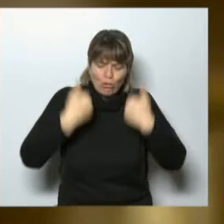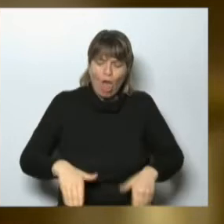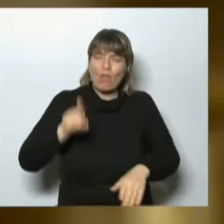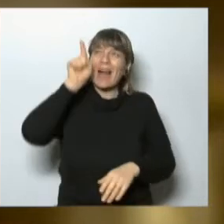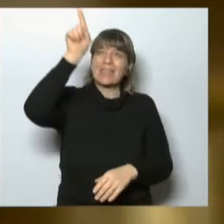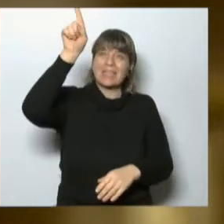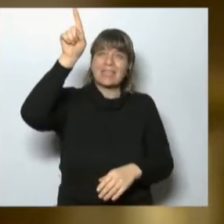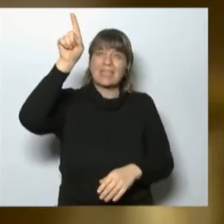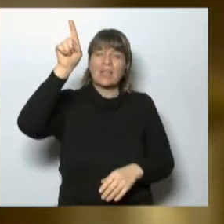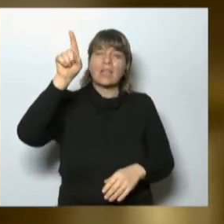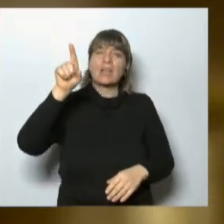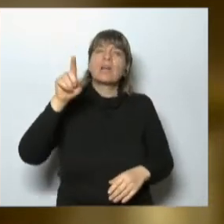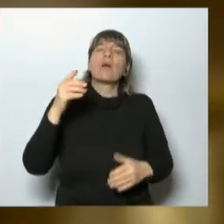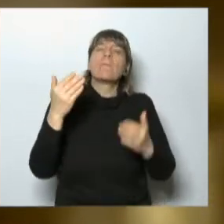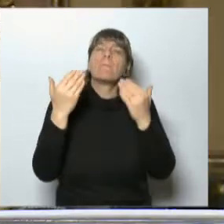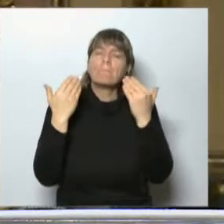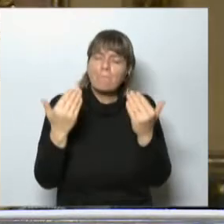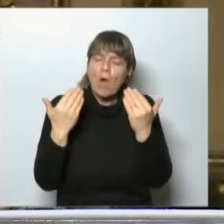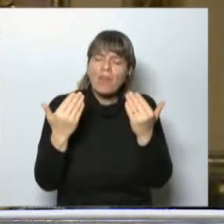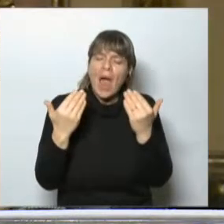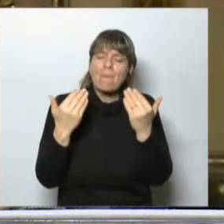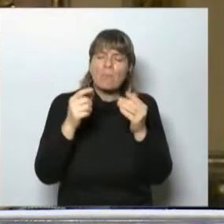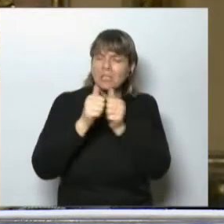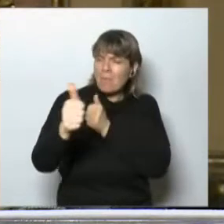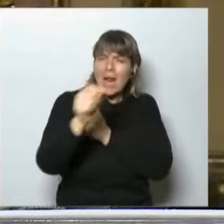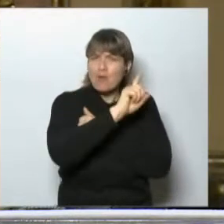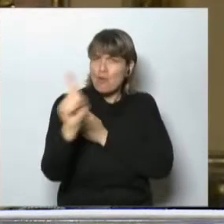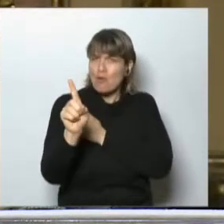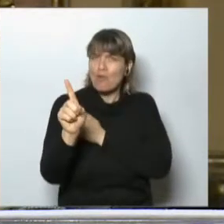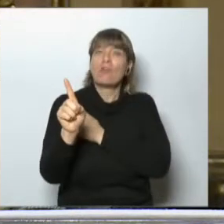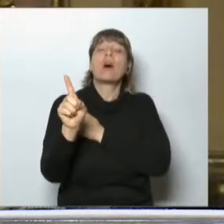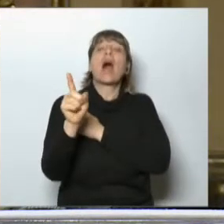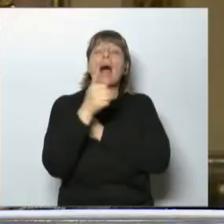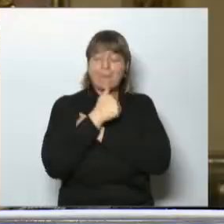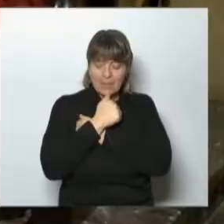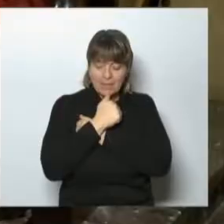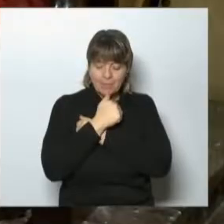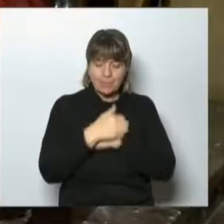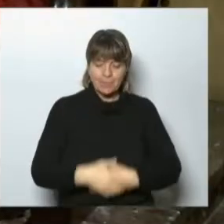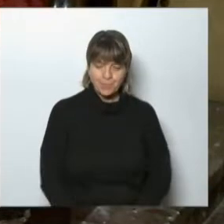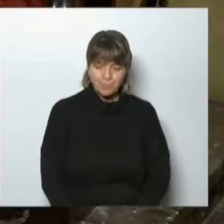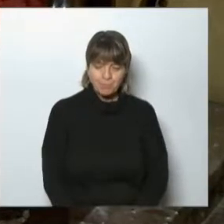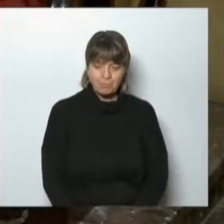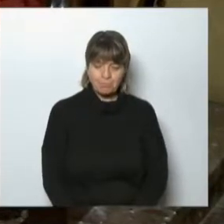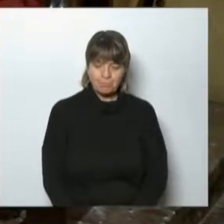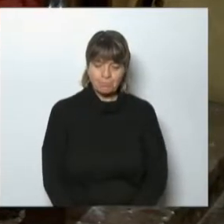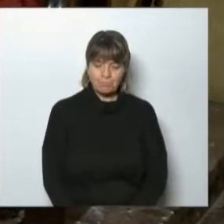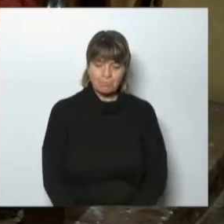ti. No permitas, Señor, que me separe de ti. Amén.